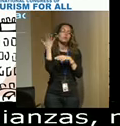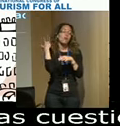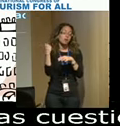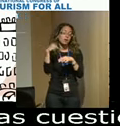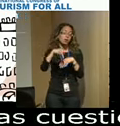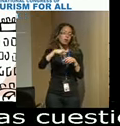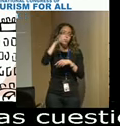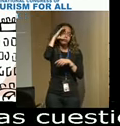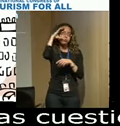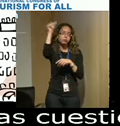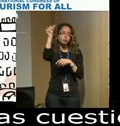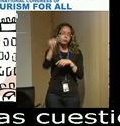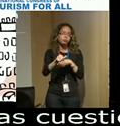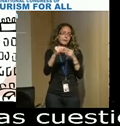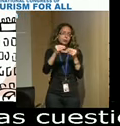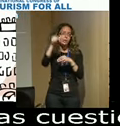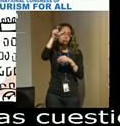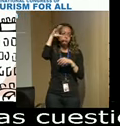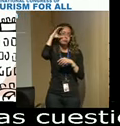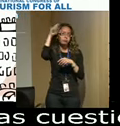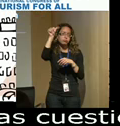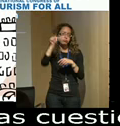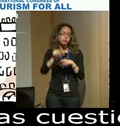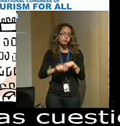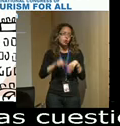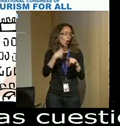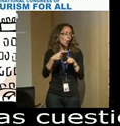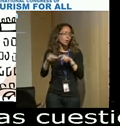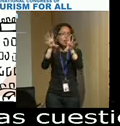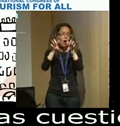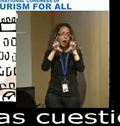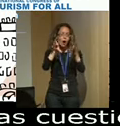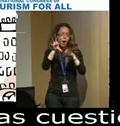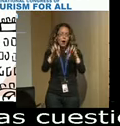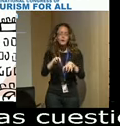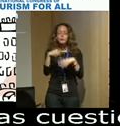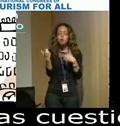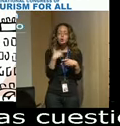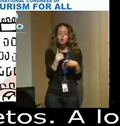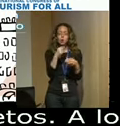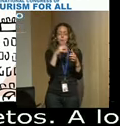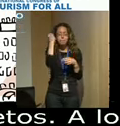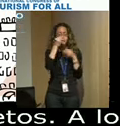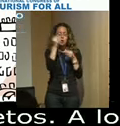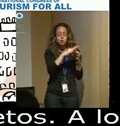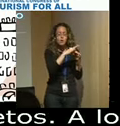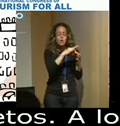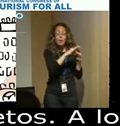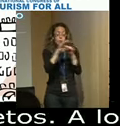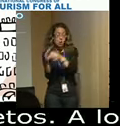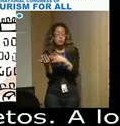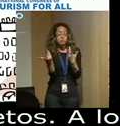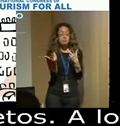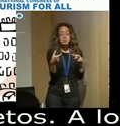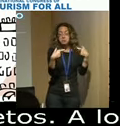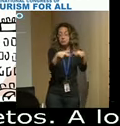que yo he estado escuchando a muchas personas y he aprendido muchas cosas, creo que cada vez hay más sintonía entre el propio sector del turismo. Bueno, me lo